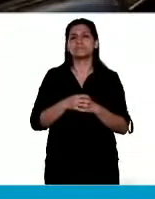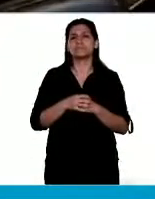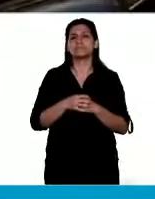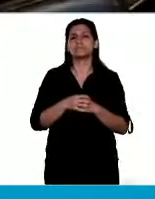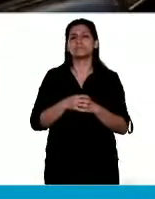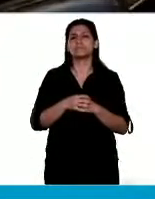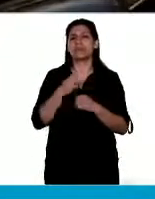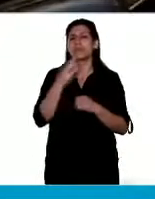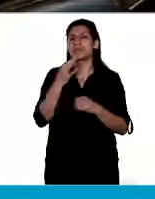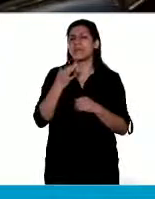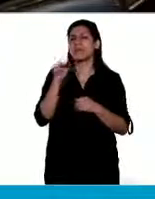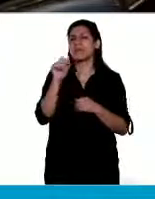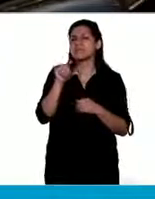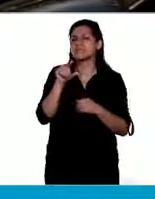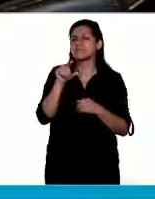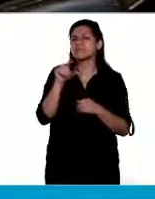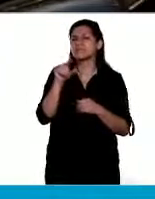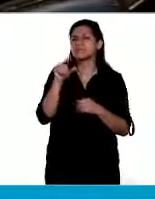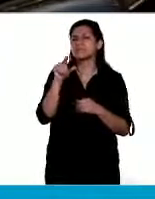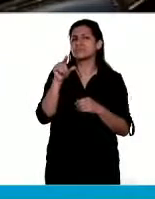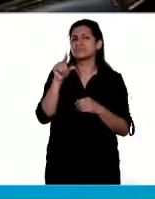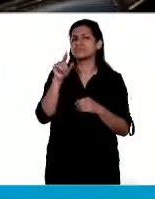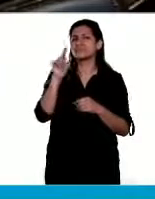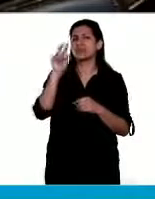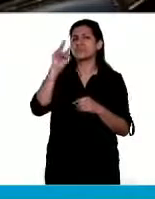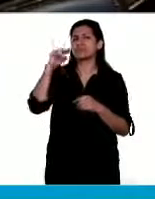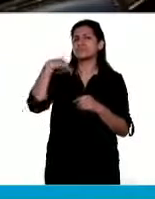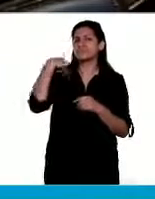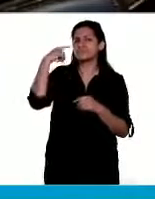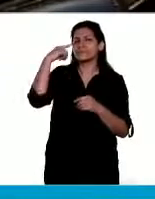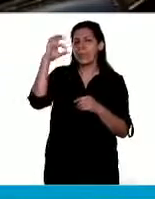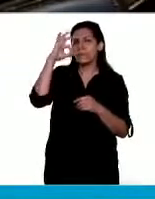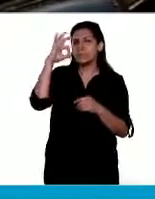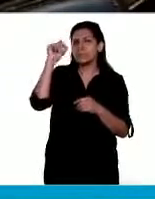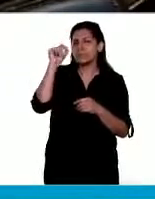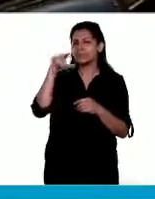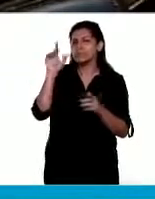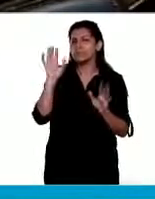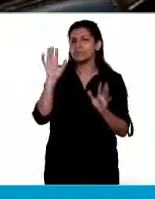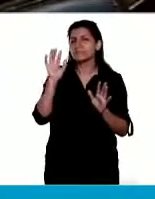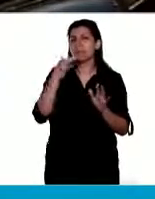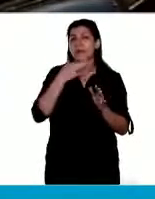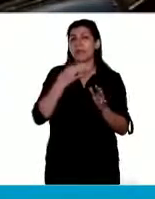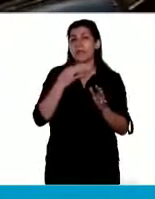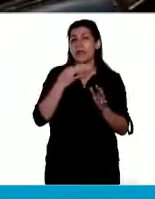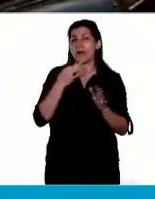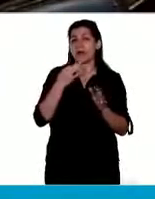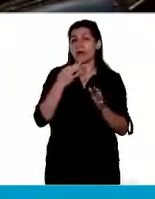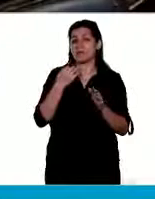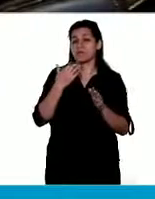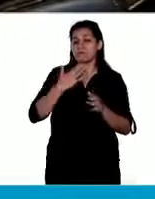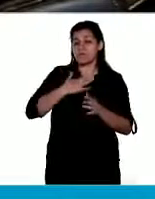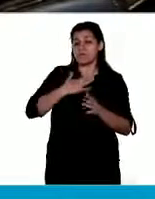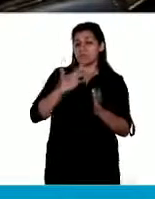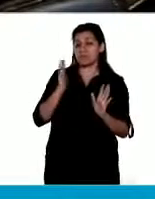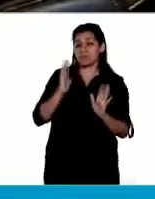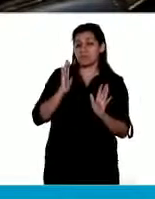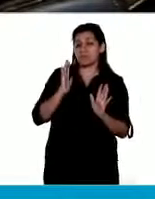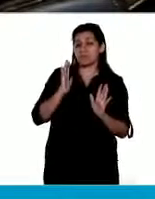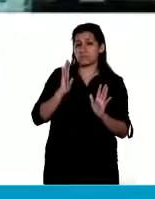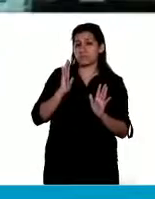verdad subjetiva, porque muchas veces la verdad de uno quizás no sea la